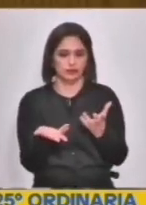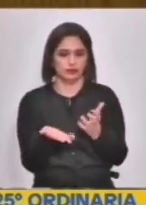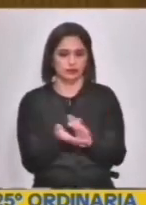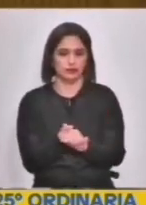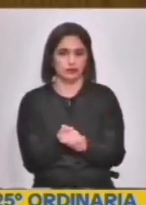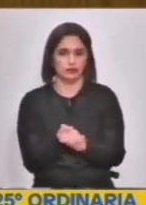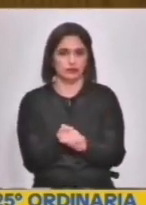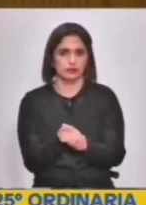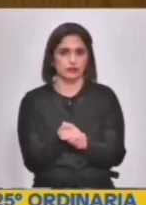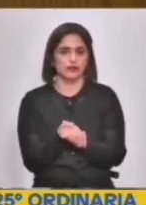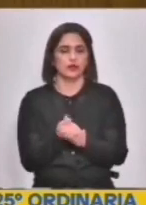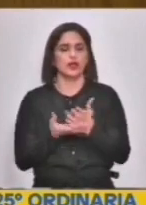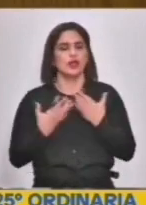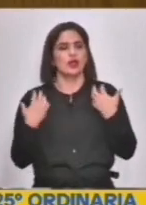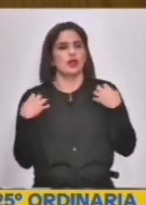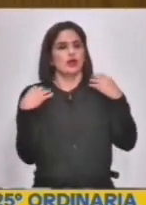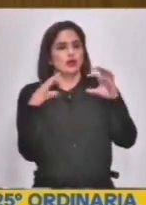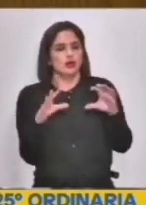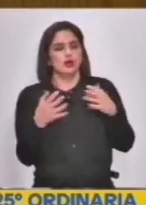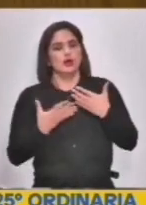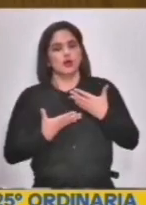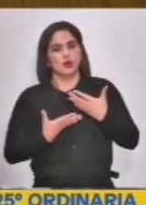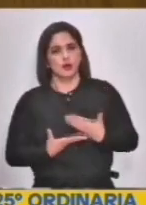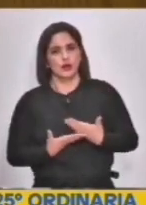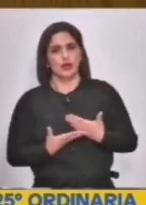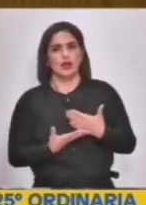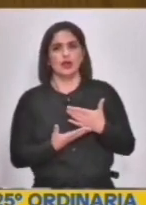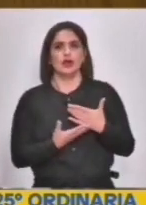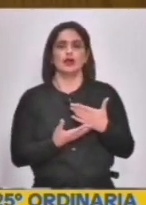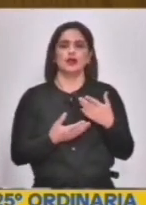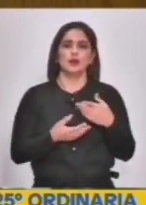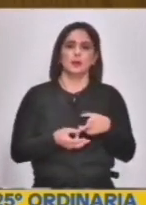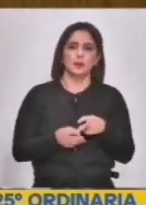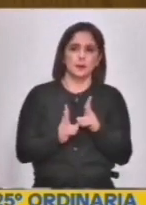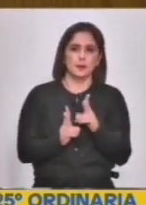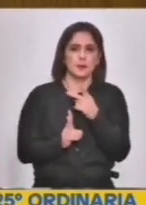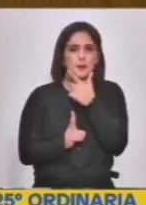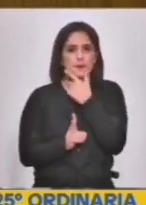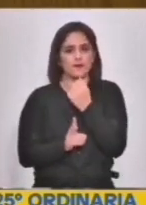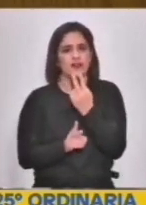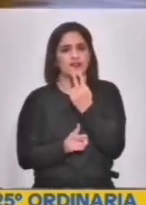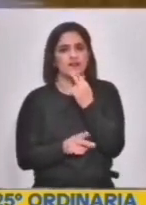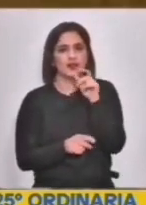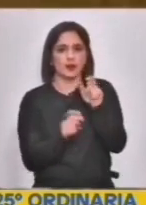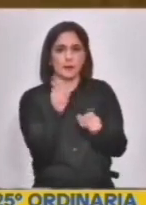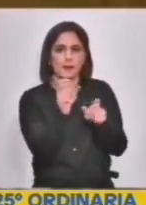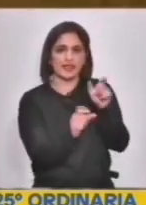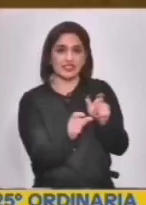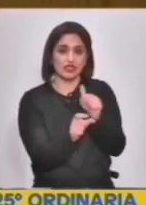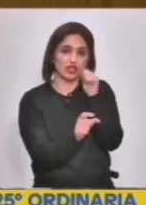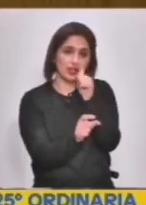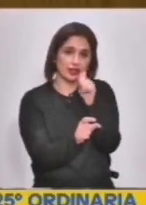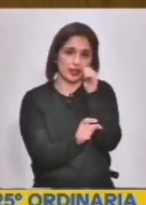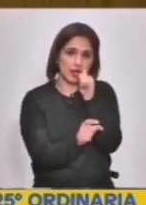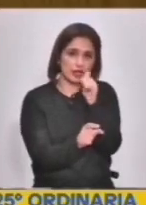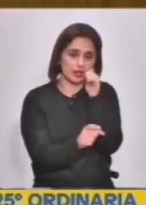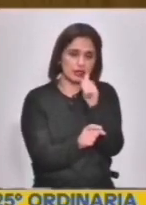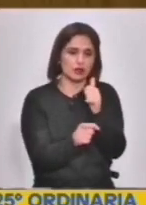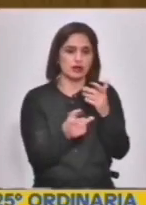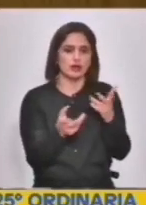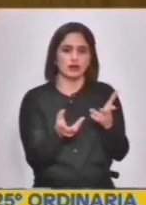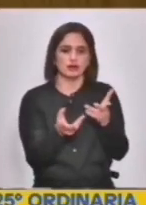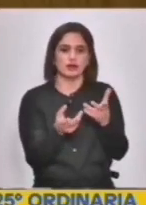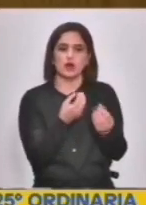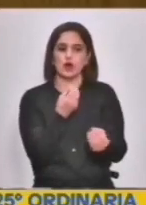al liberar la institucionalidad pública y facilitar la vida de las personas en su cotidianidad sin duda